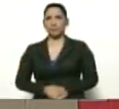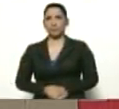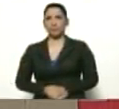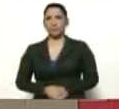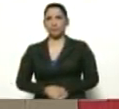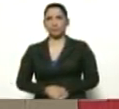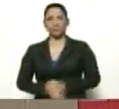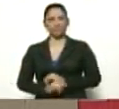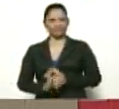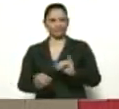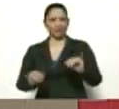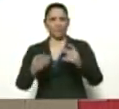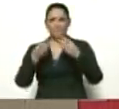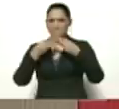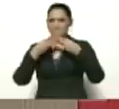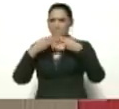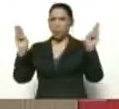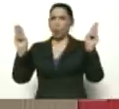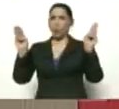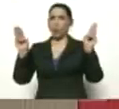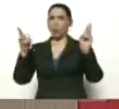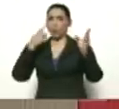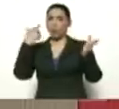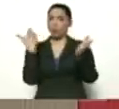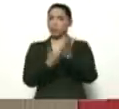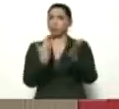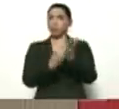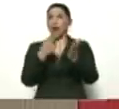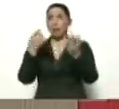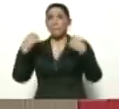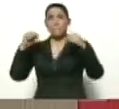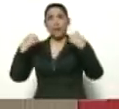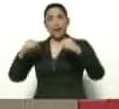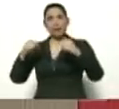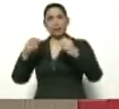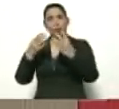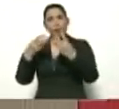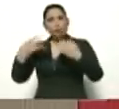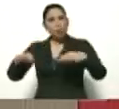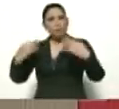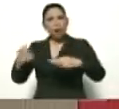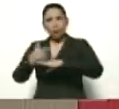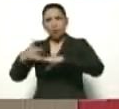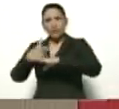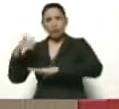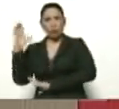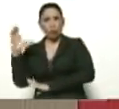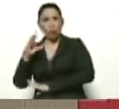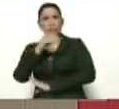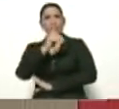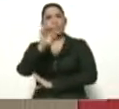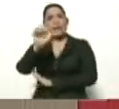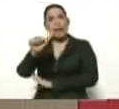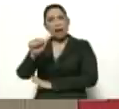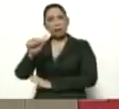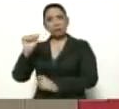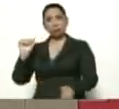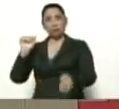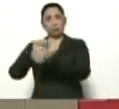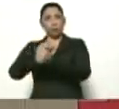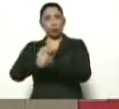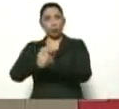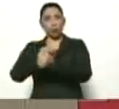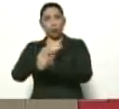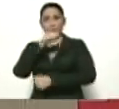es ya público y notorio que es una práctica común del gobierno de colombia y de la dea que capturan